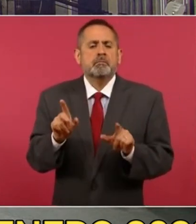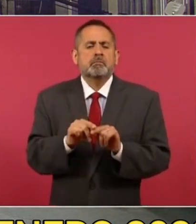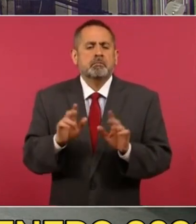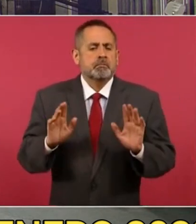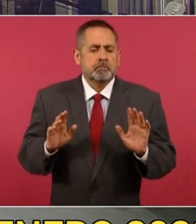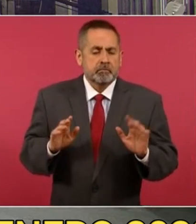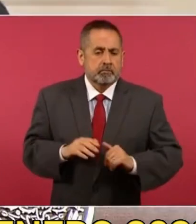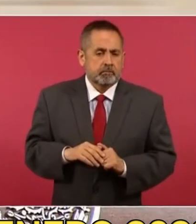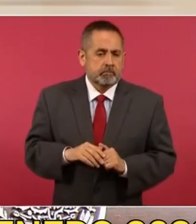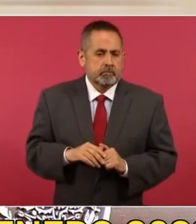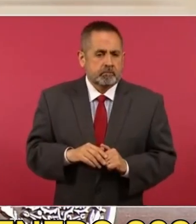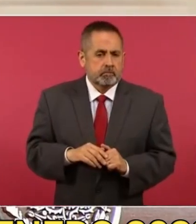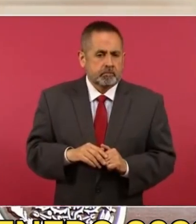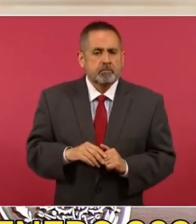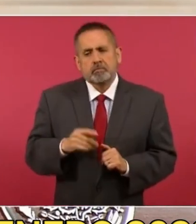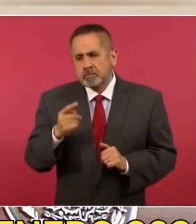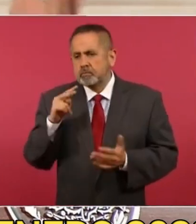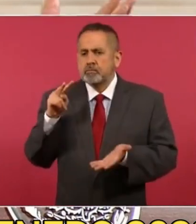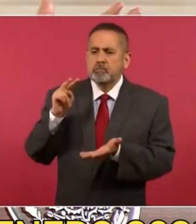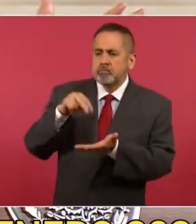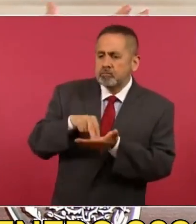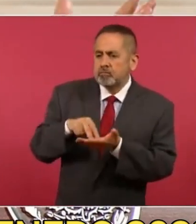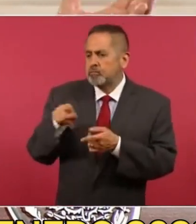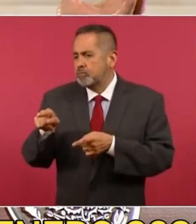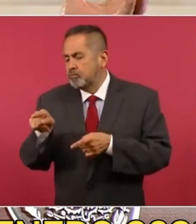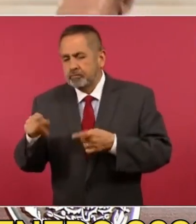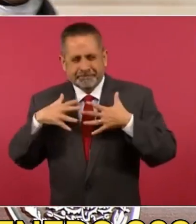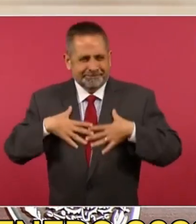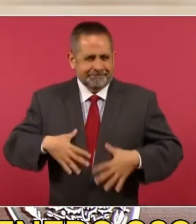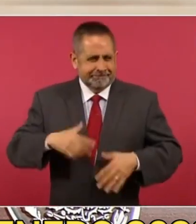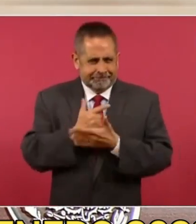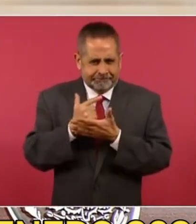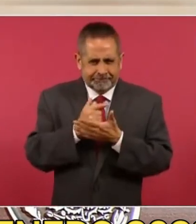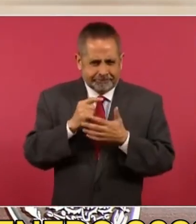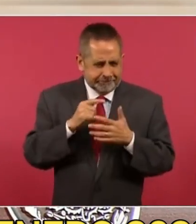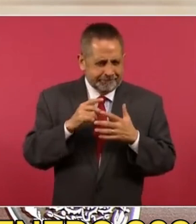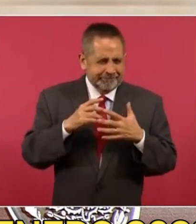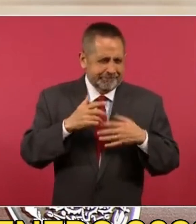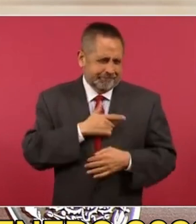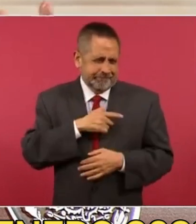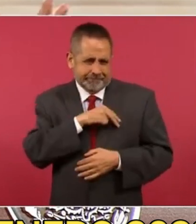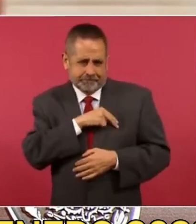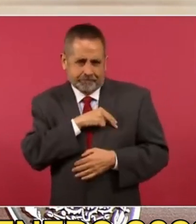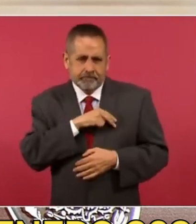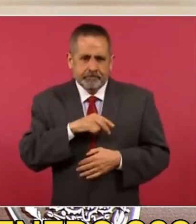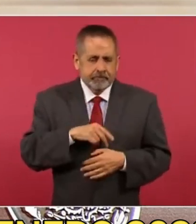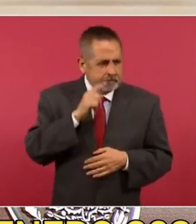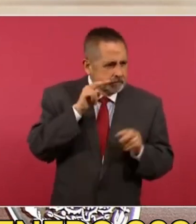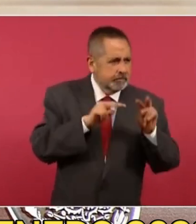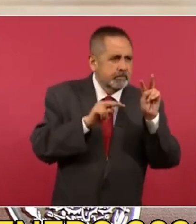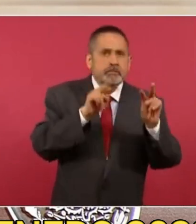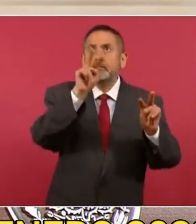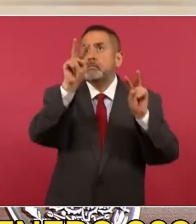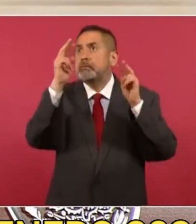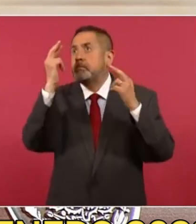y esto va acompañado, pues, de una revisión de todas las